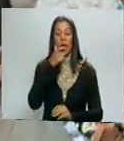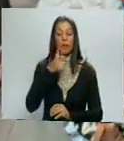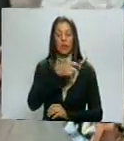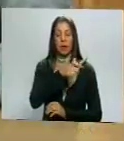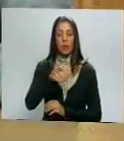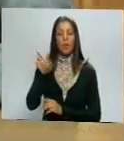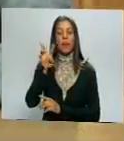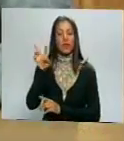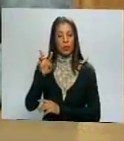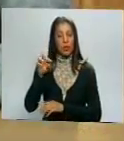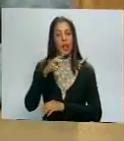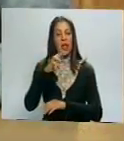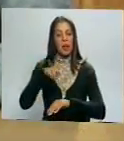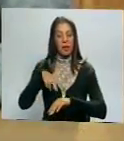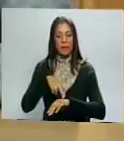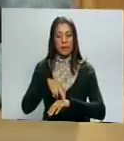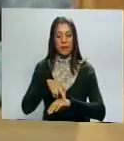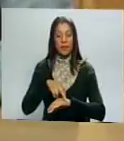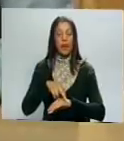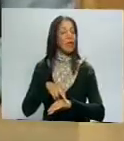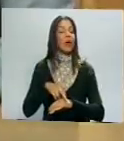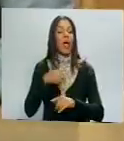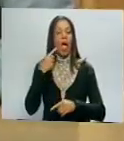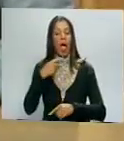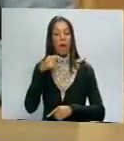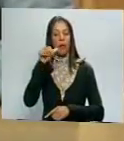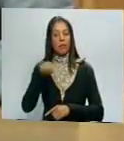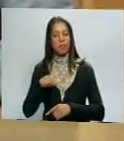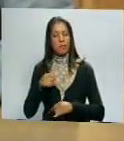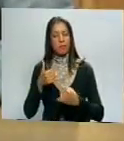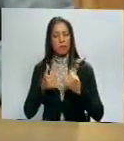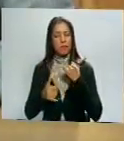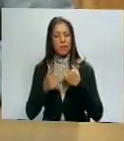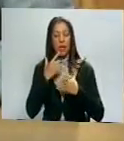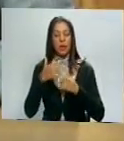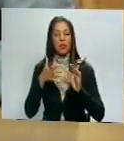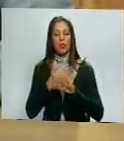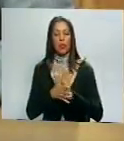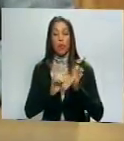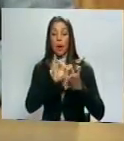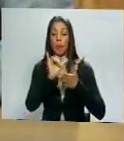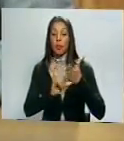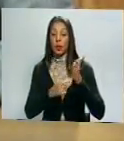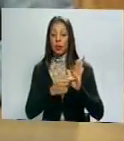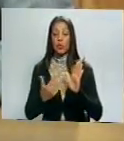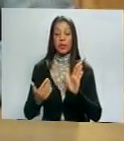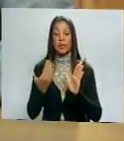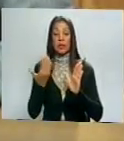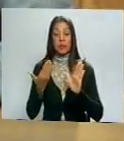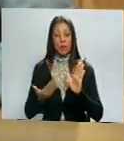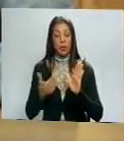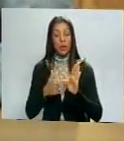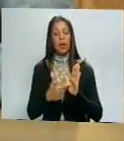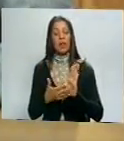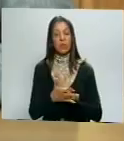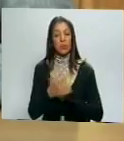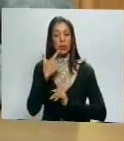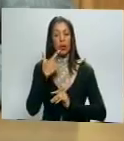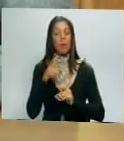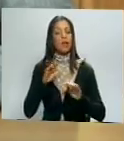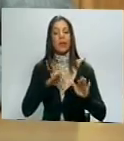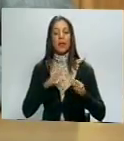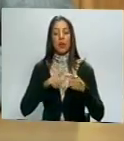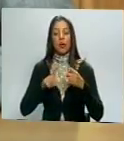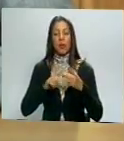de Venezuela. Finalmente destacó lo paradigmático del presente instrumento legal, no solo en la priorización de los